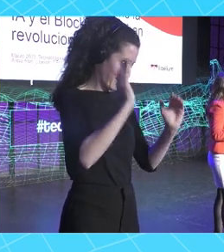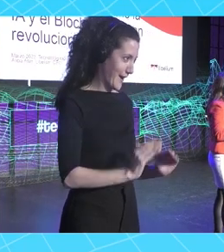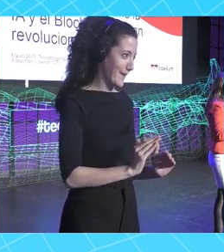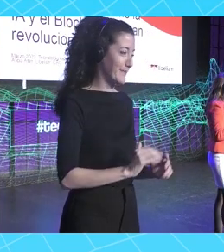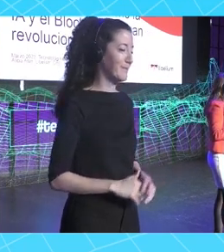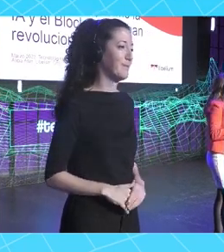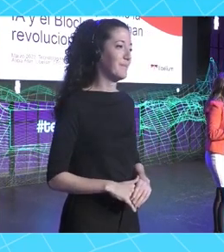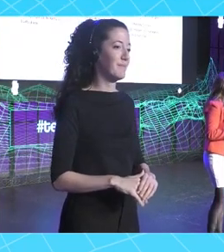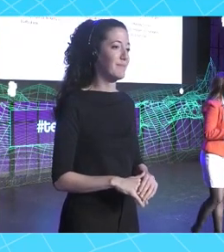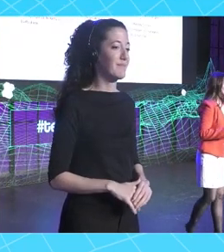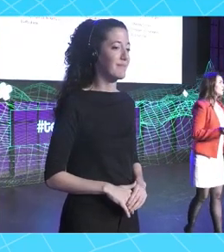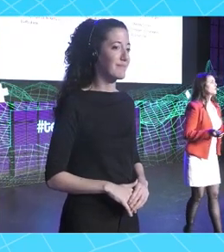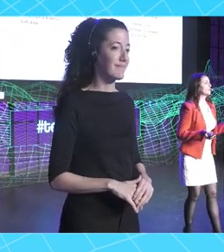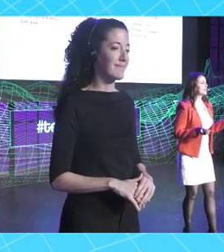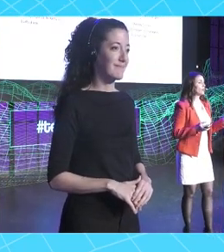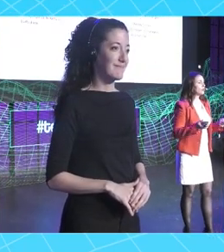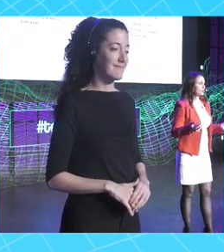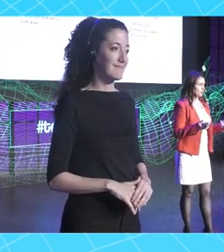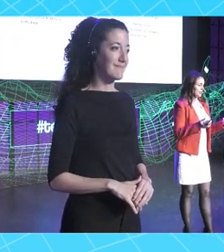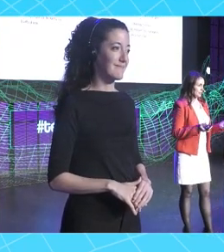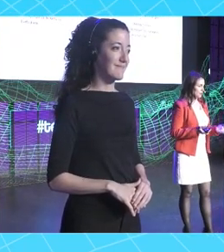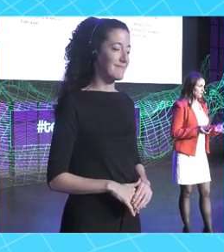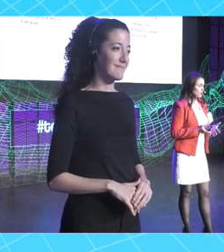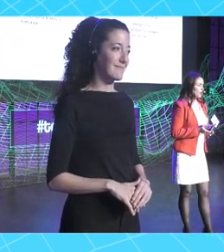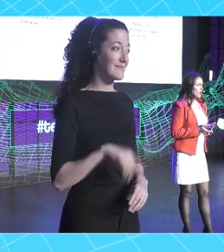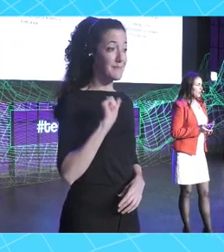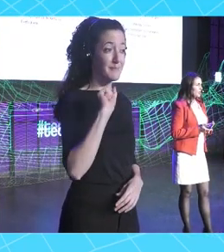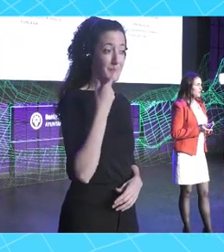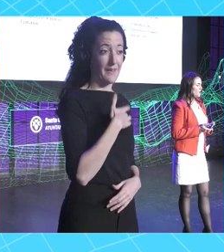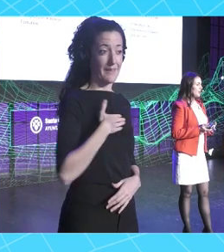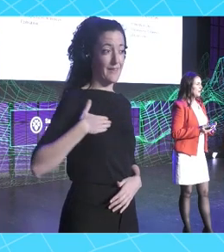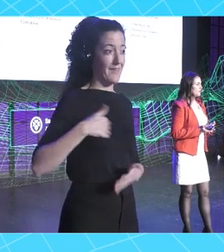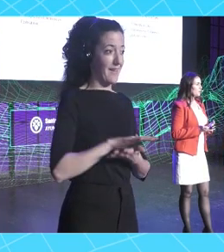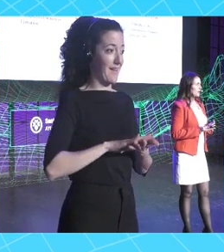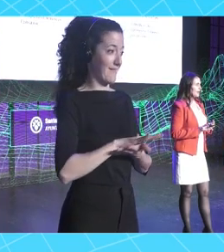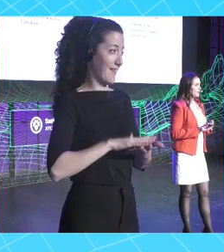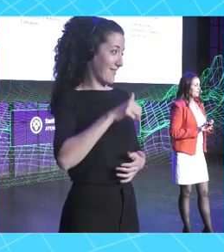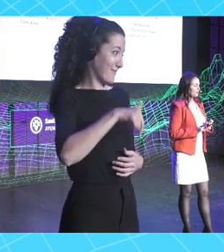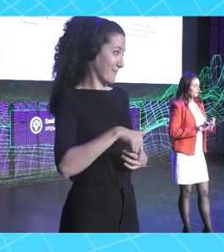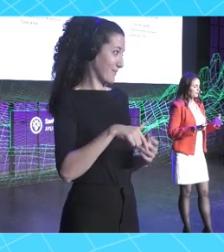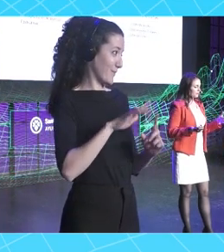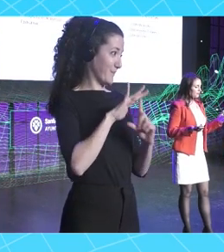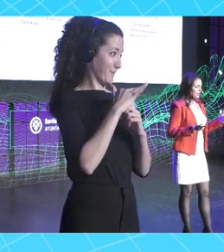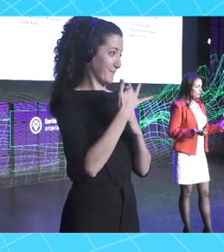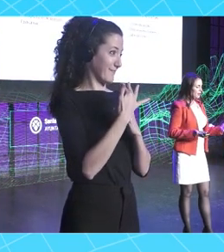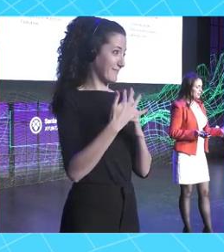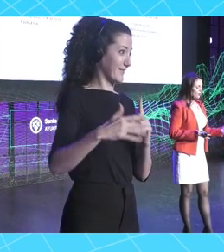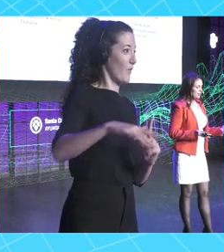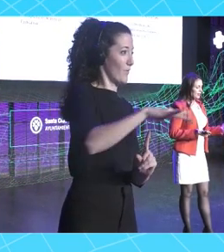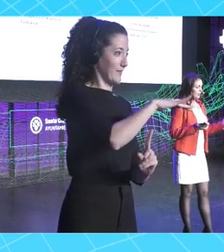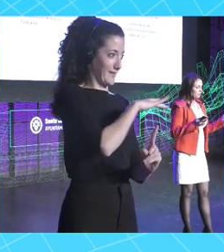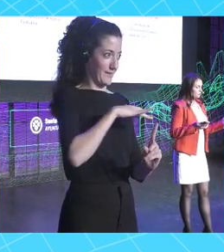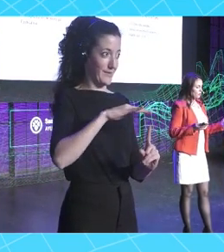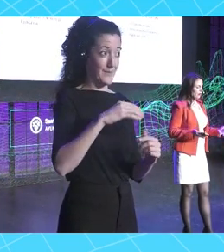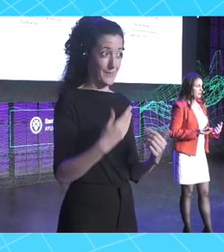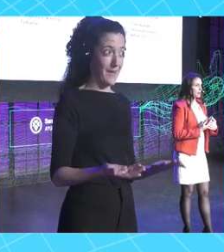primer lugar quiero empezar hablando del contexto en el que estamos y por qué Pues porque en un evento